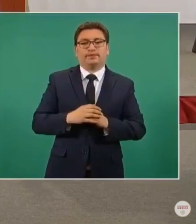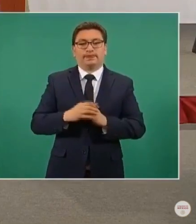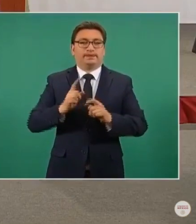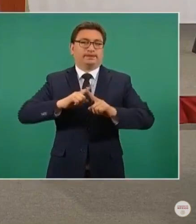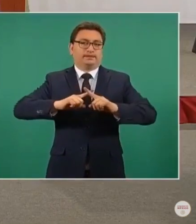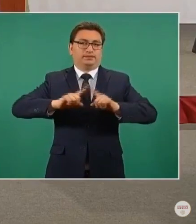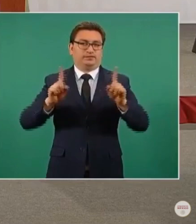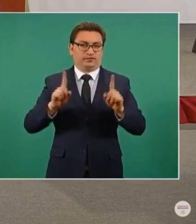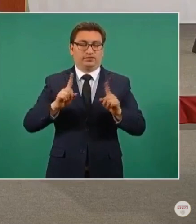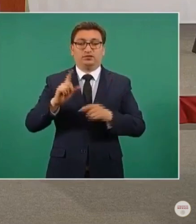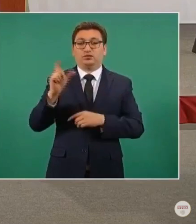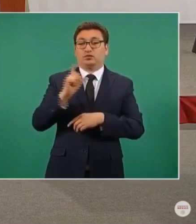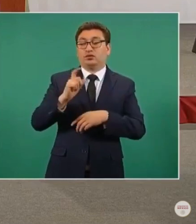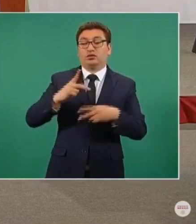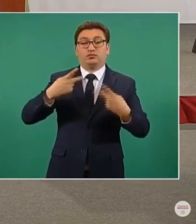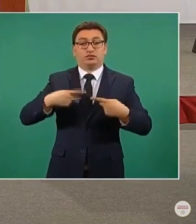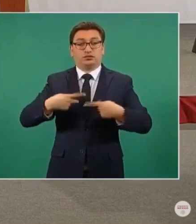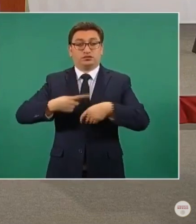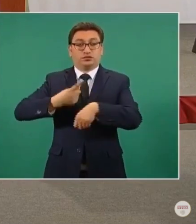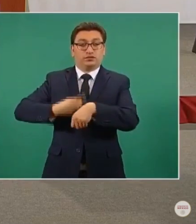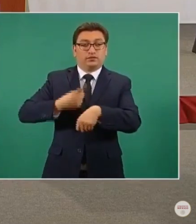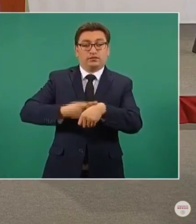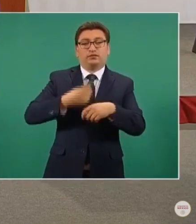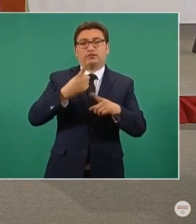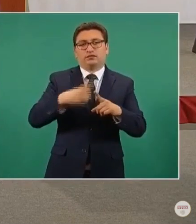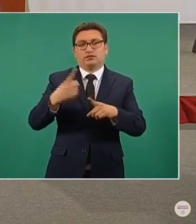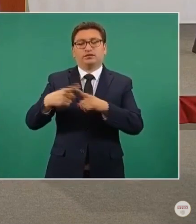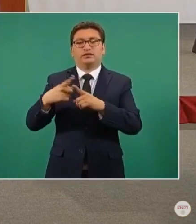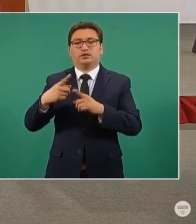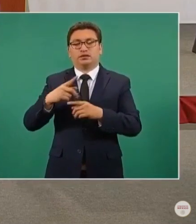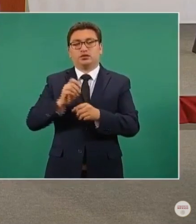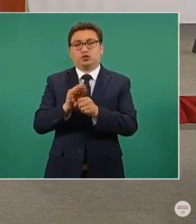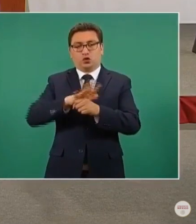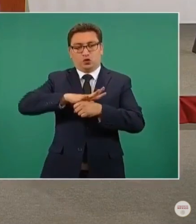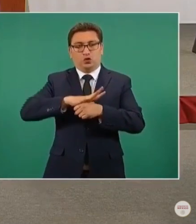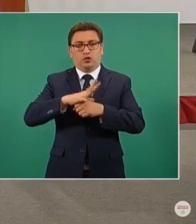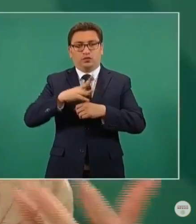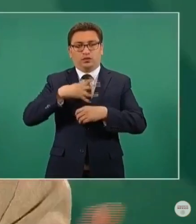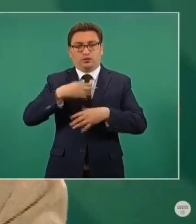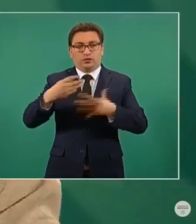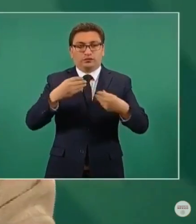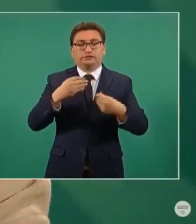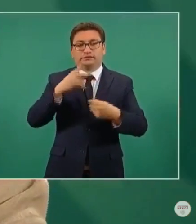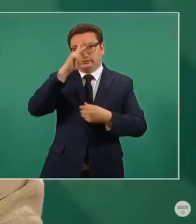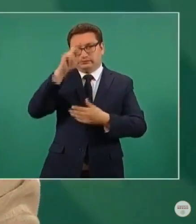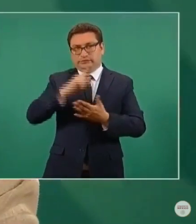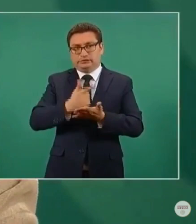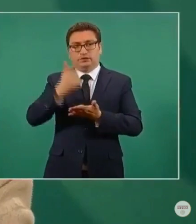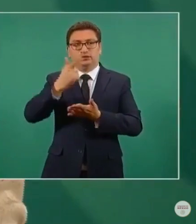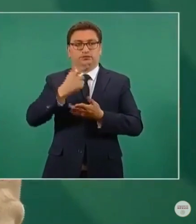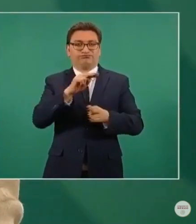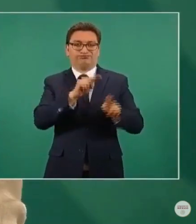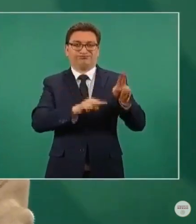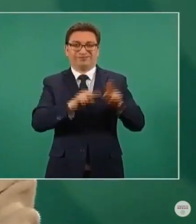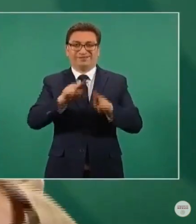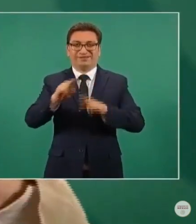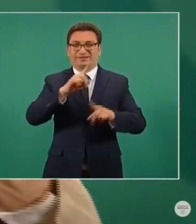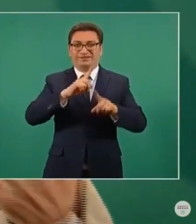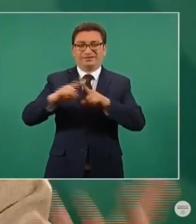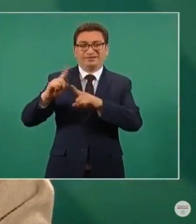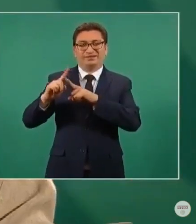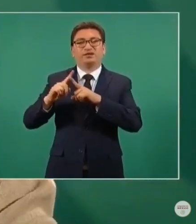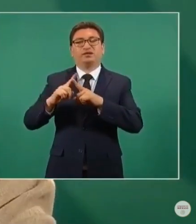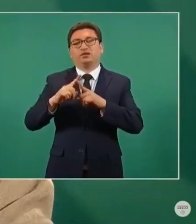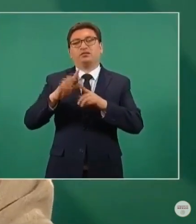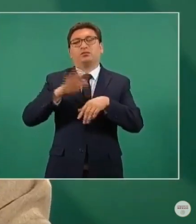las enfermedades que aumentan el riesgo de complicaciones COVID, donde existe obviamente gran variabilidad en tiempo de